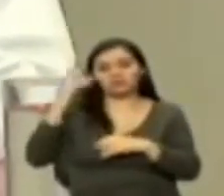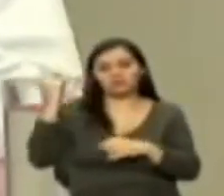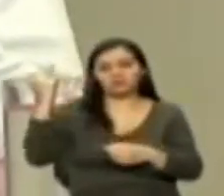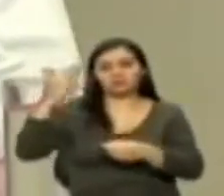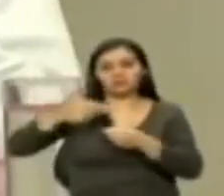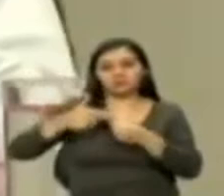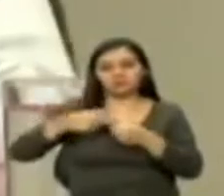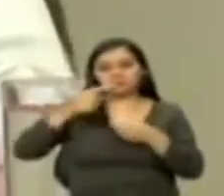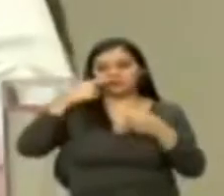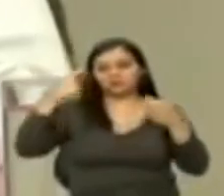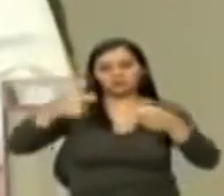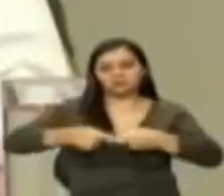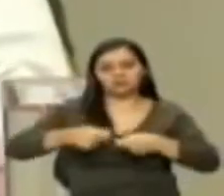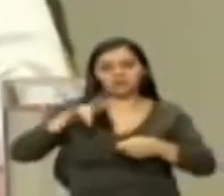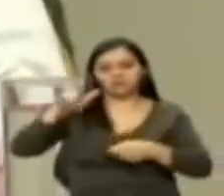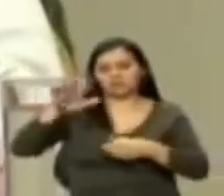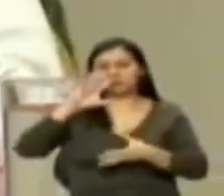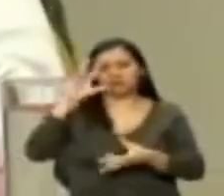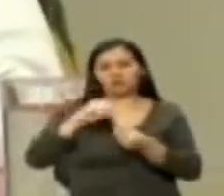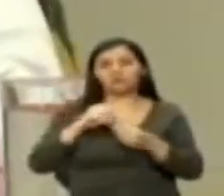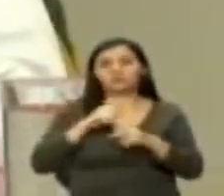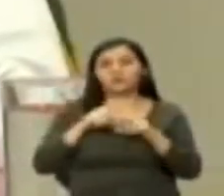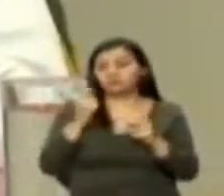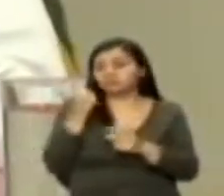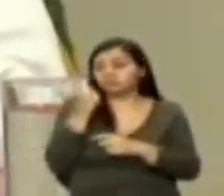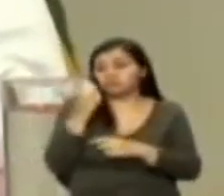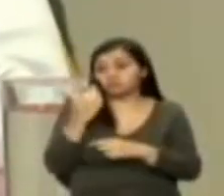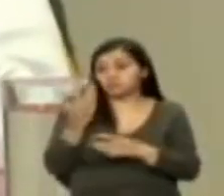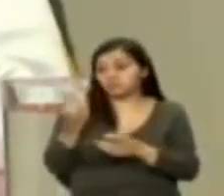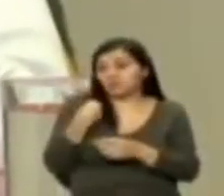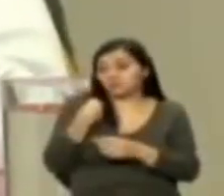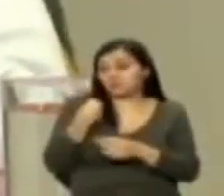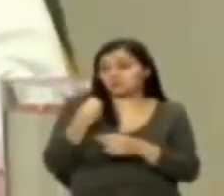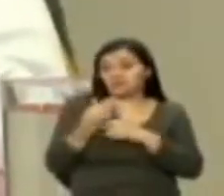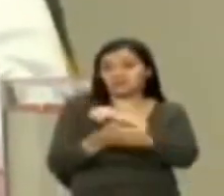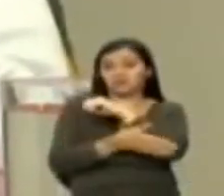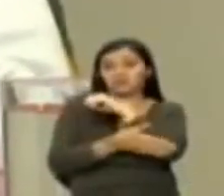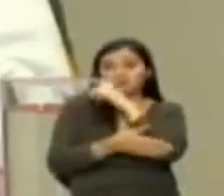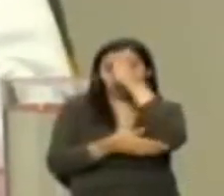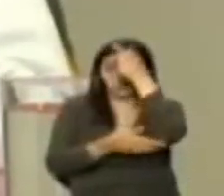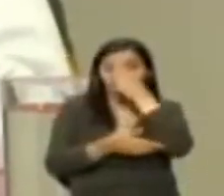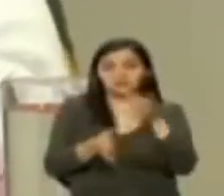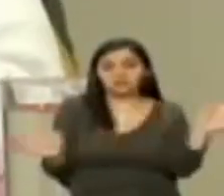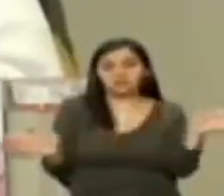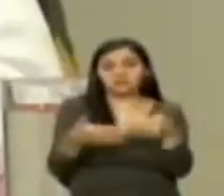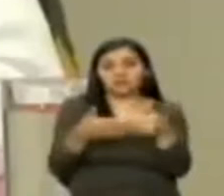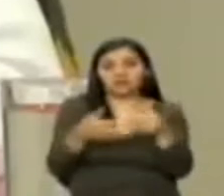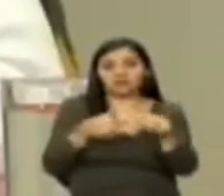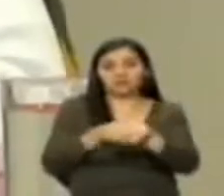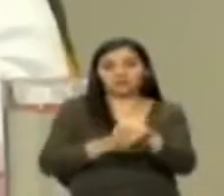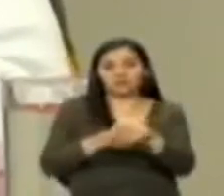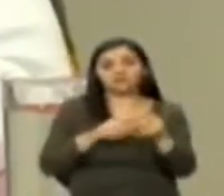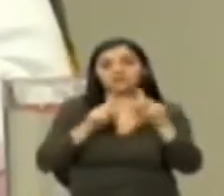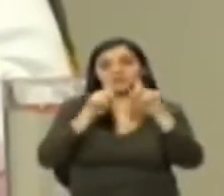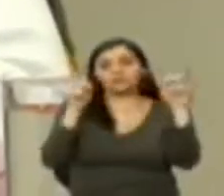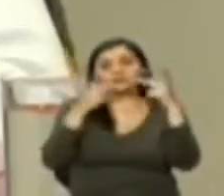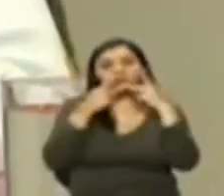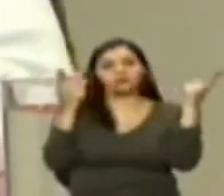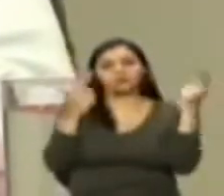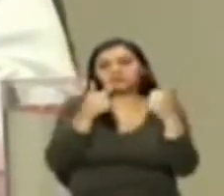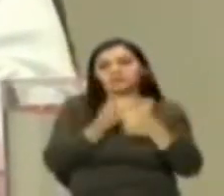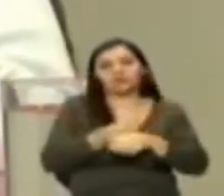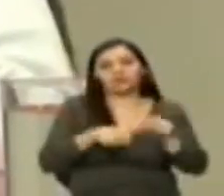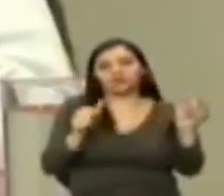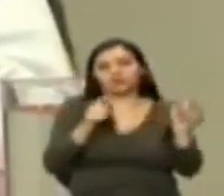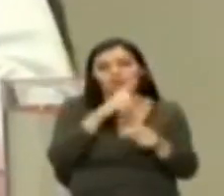la avionetas, etcétera. Pero sí, recién me entero que TAME ha tomado esa decisión, y le insisto, o sea, TAME es una empresa pública, actúa con